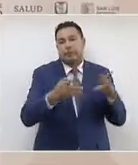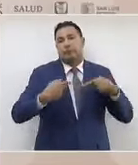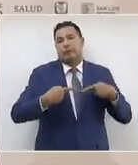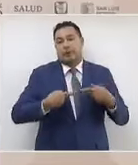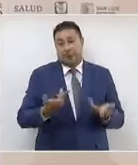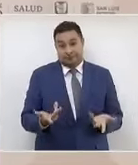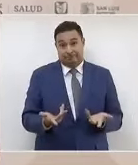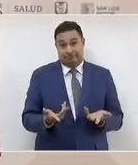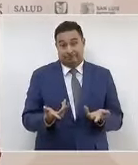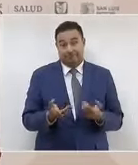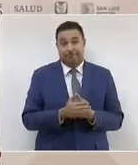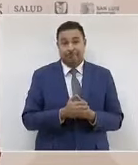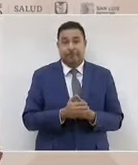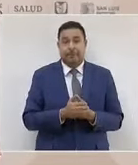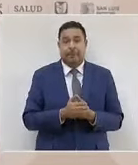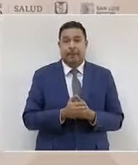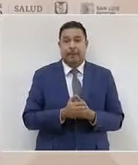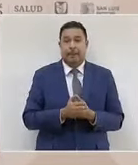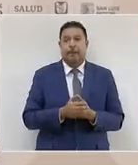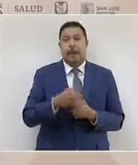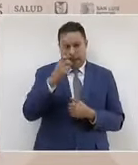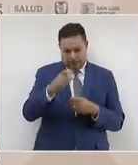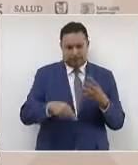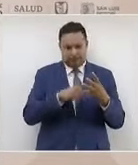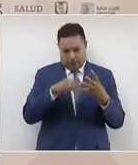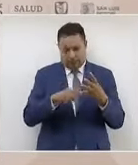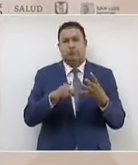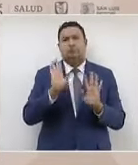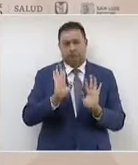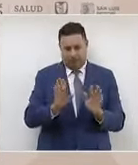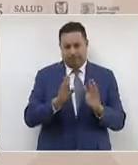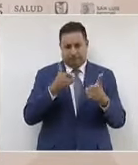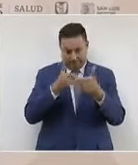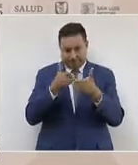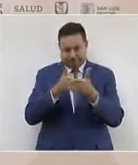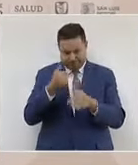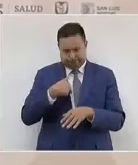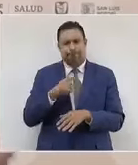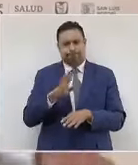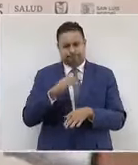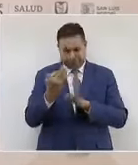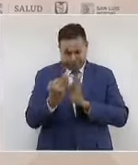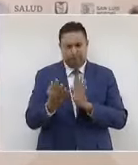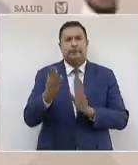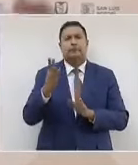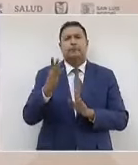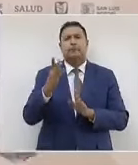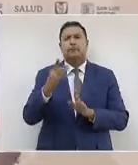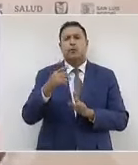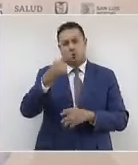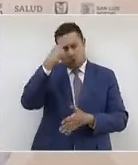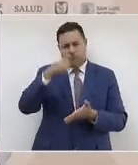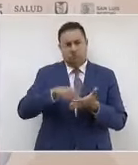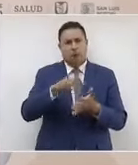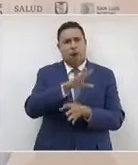Ya vamos a enfrentar este desafío. Yo tengo confianza que vamos a tener